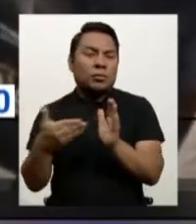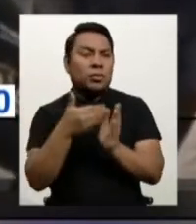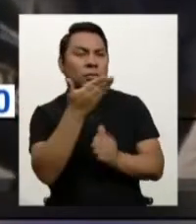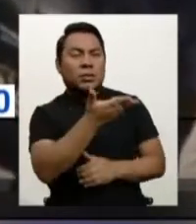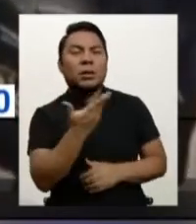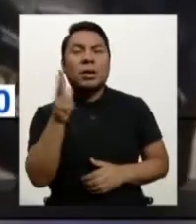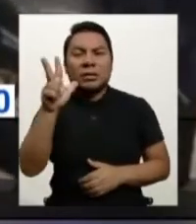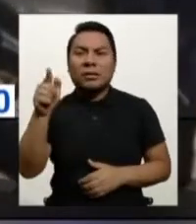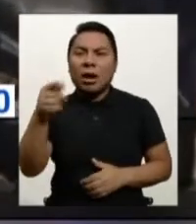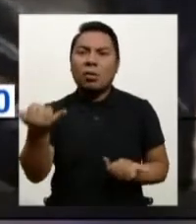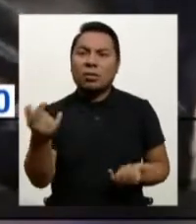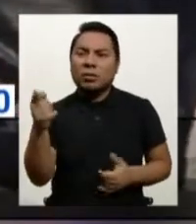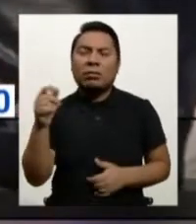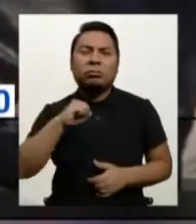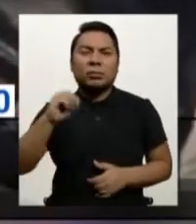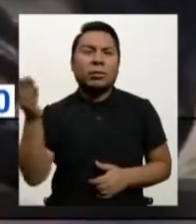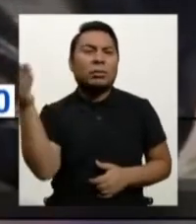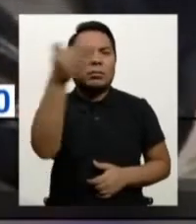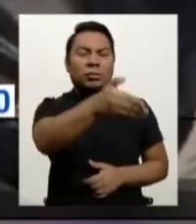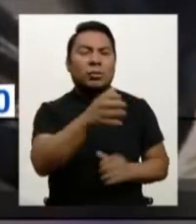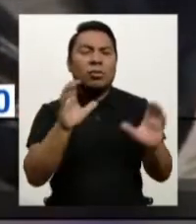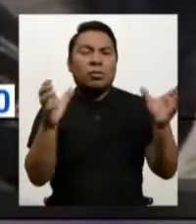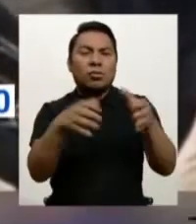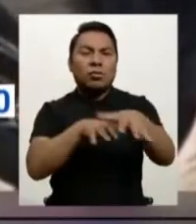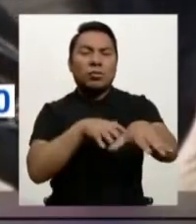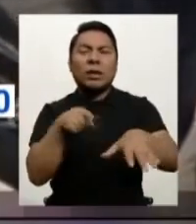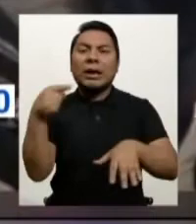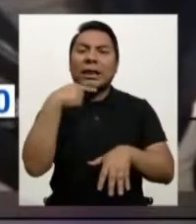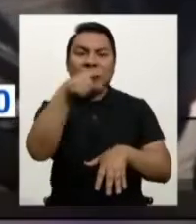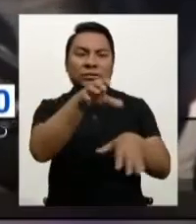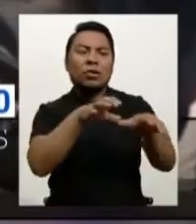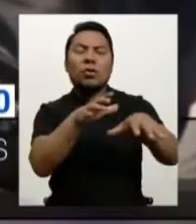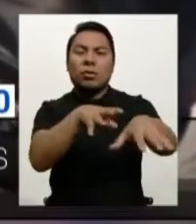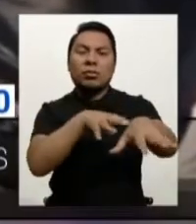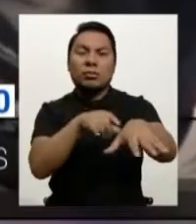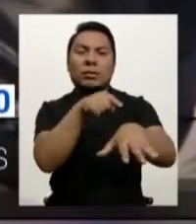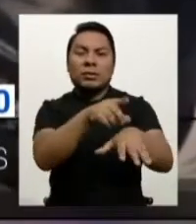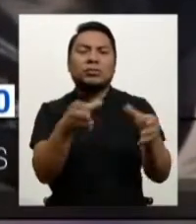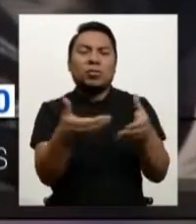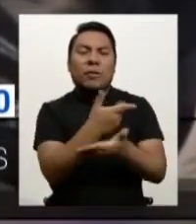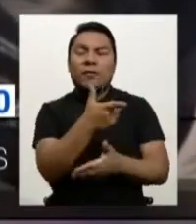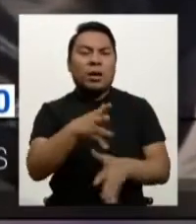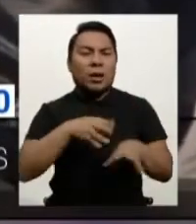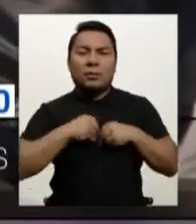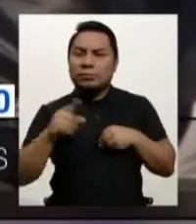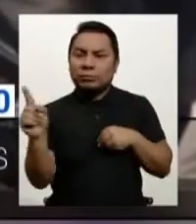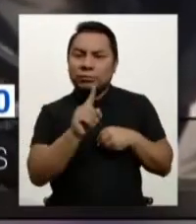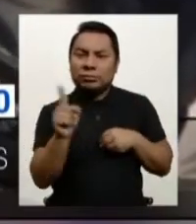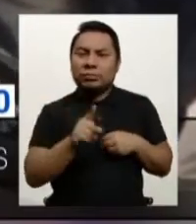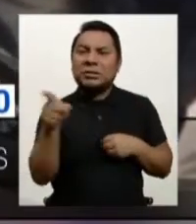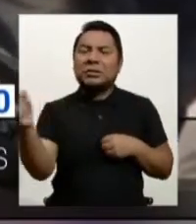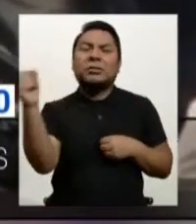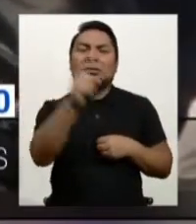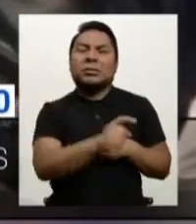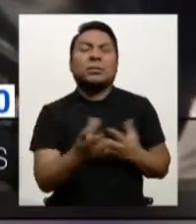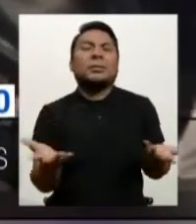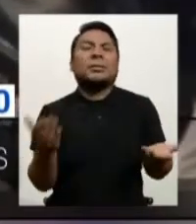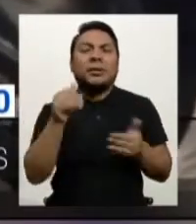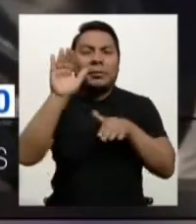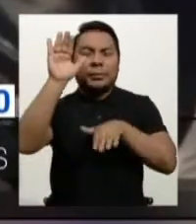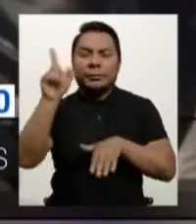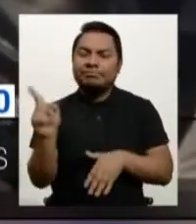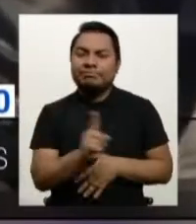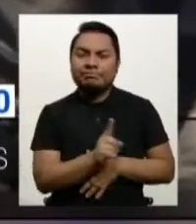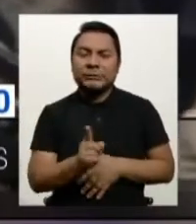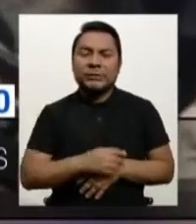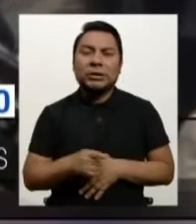gobernadores que fueron a la Asamblea Nacional contraviniendo las disposiciones del partido, que se trata de expulsiones